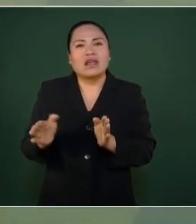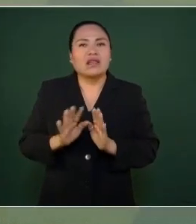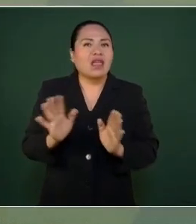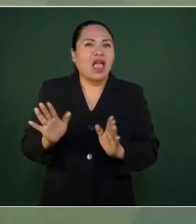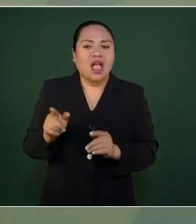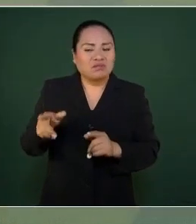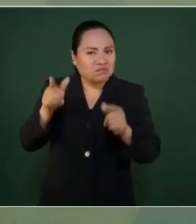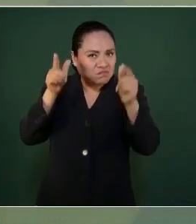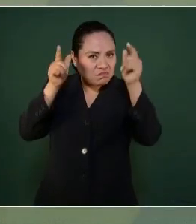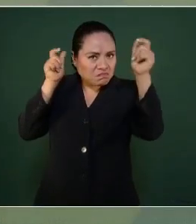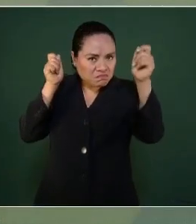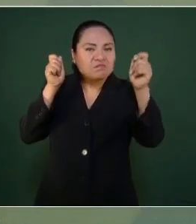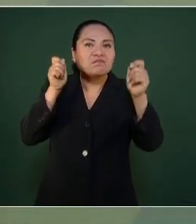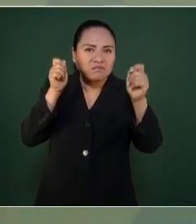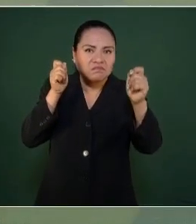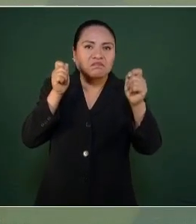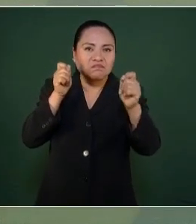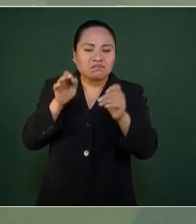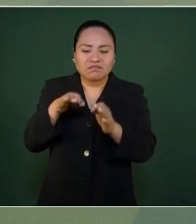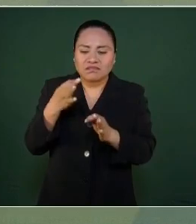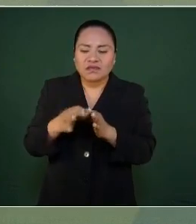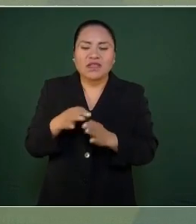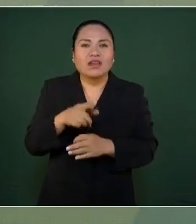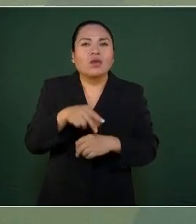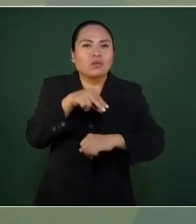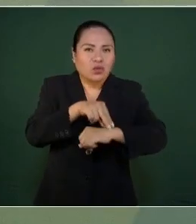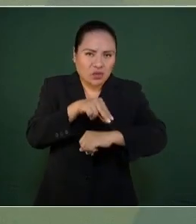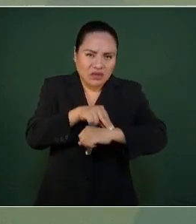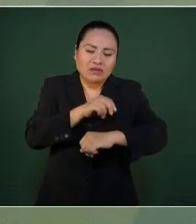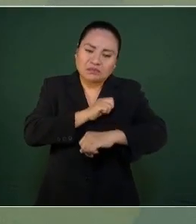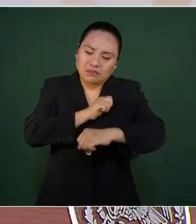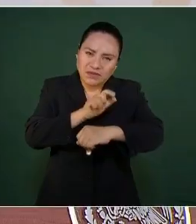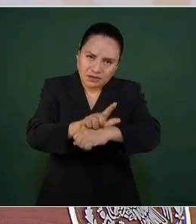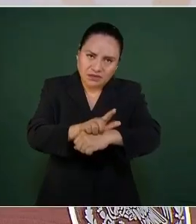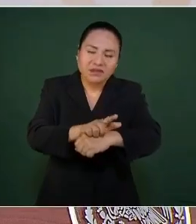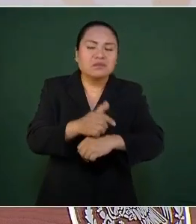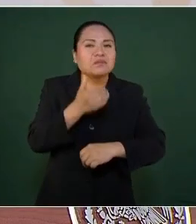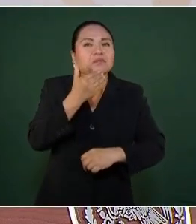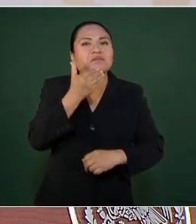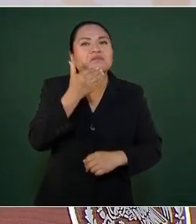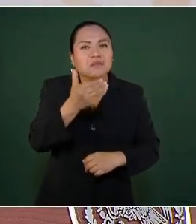generación de especialistas